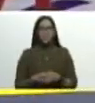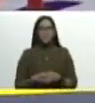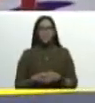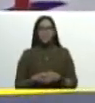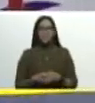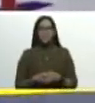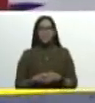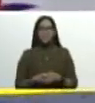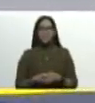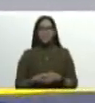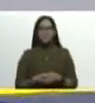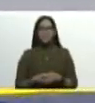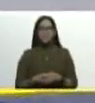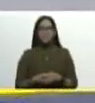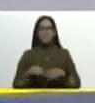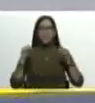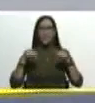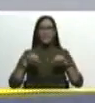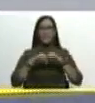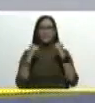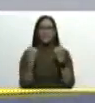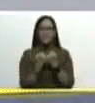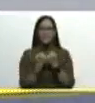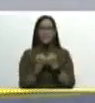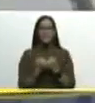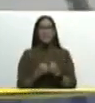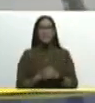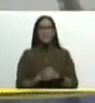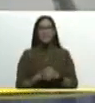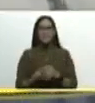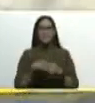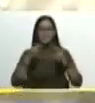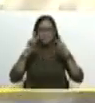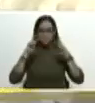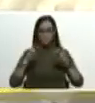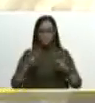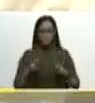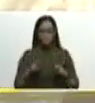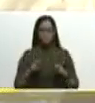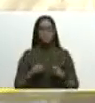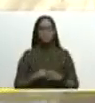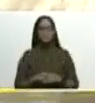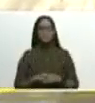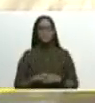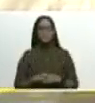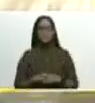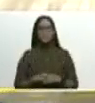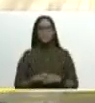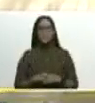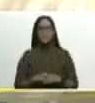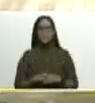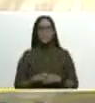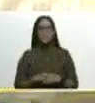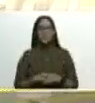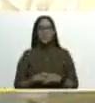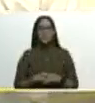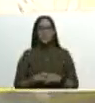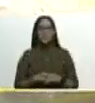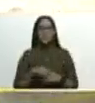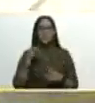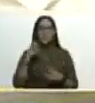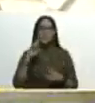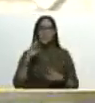bien bonita, presidente. Vale, esta sala. Ah, excelente. ¿Cómo estás tú? Ah, Iralmi Blanco,